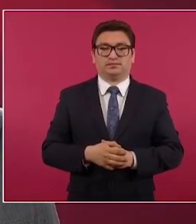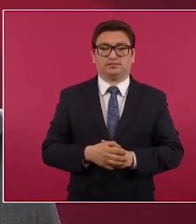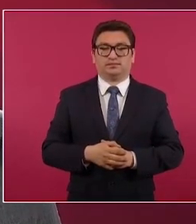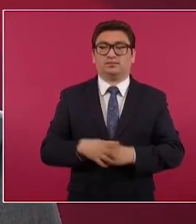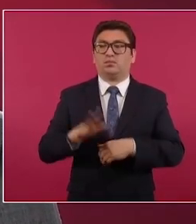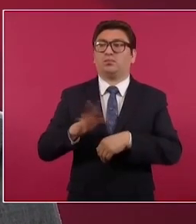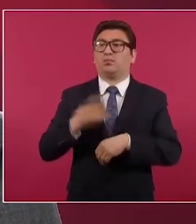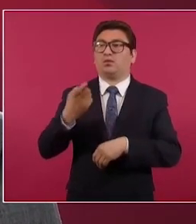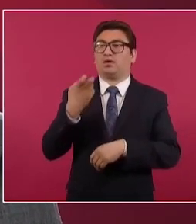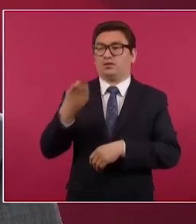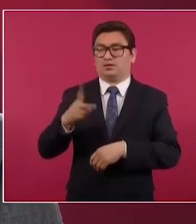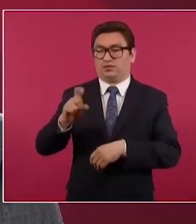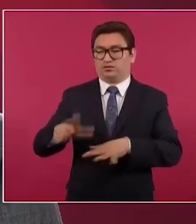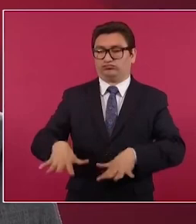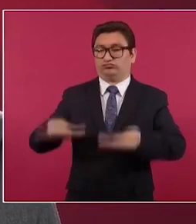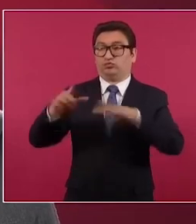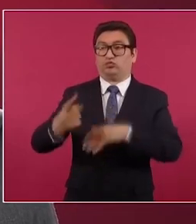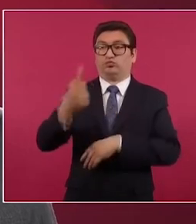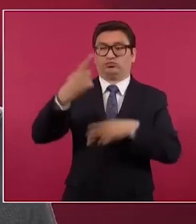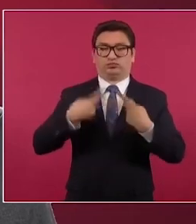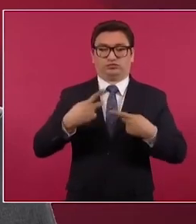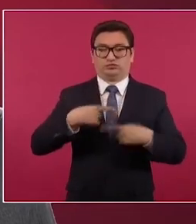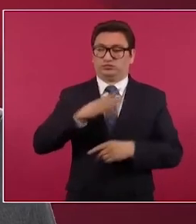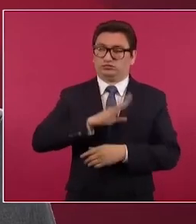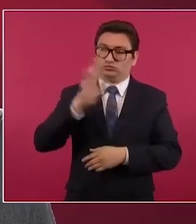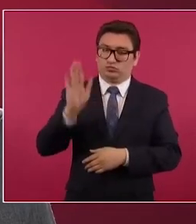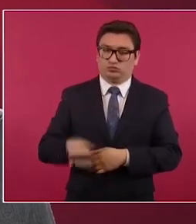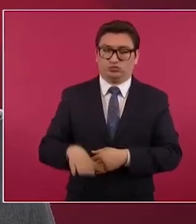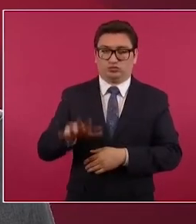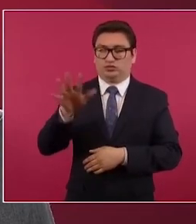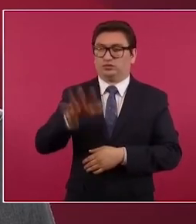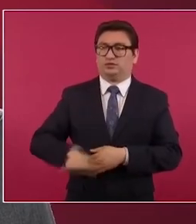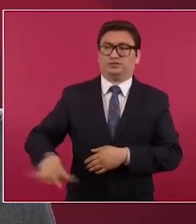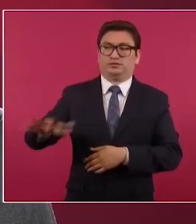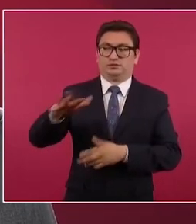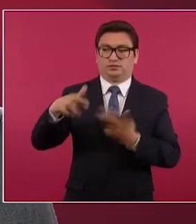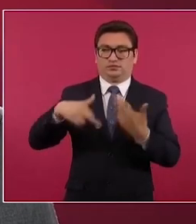las inundaciones, una persona en la región.